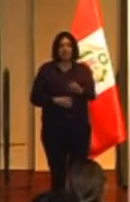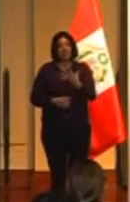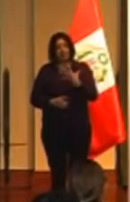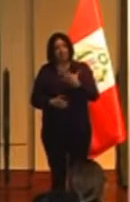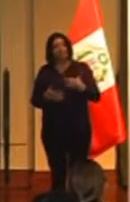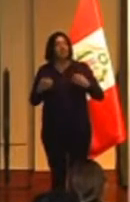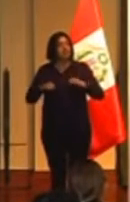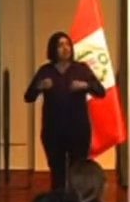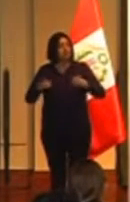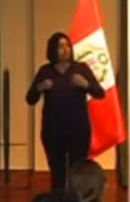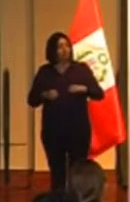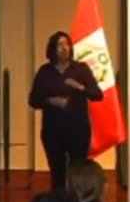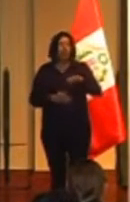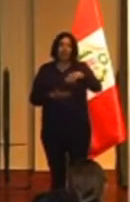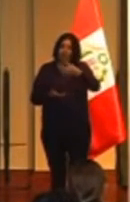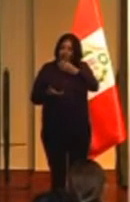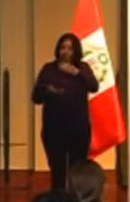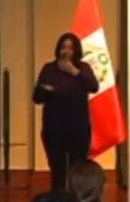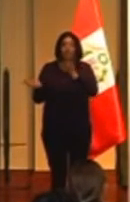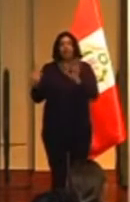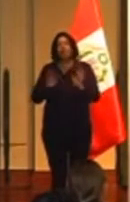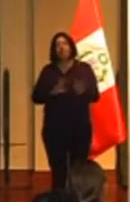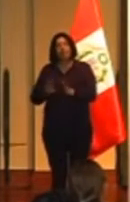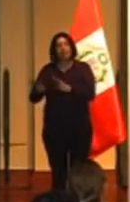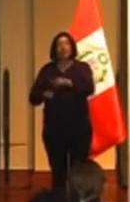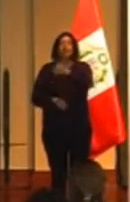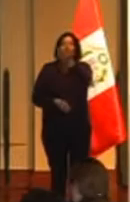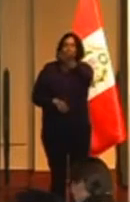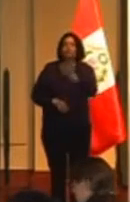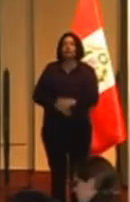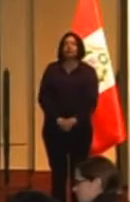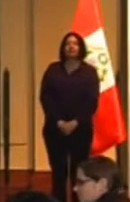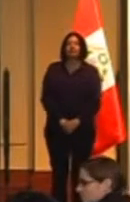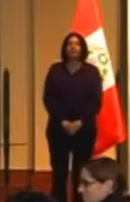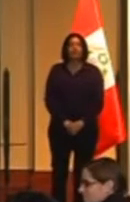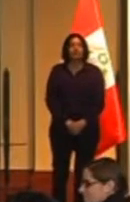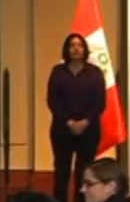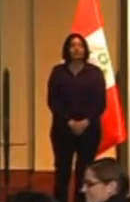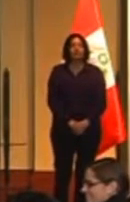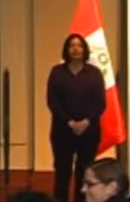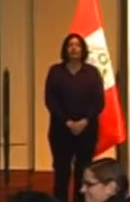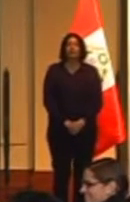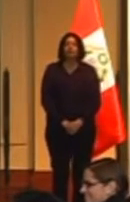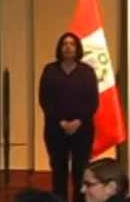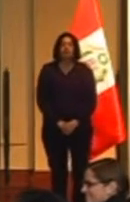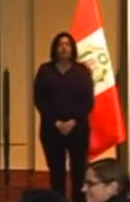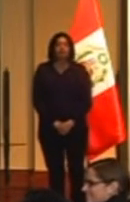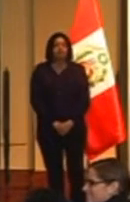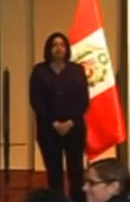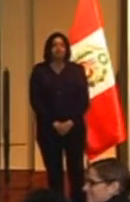que tomar estas cosas. Muy bien, teníamos otra intervención, ¿no es cierto? Por favor, adelante.